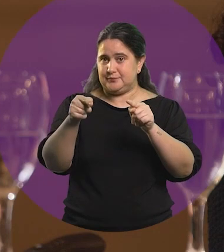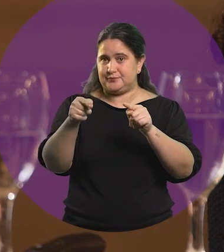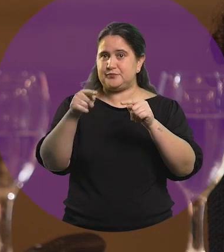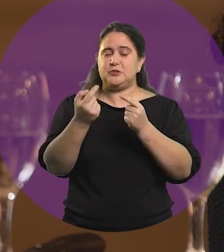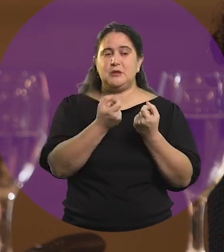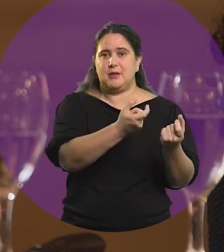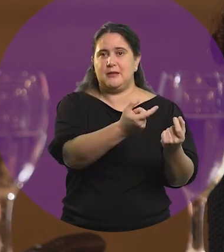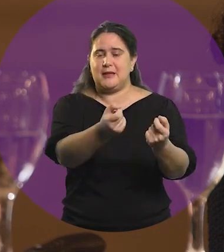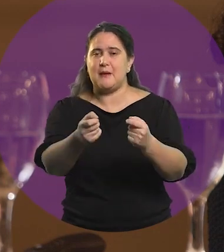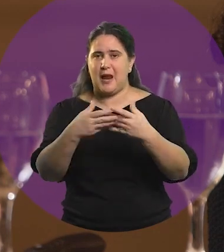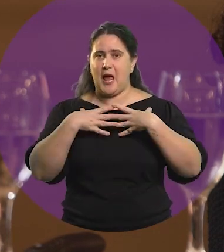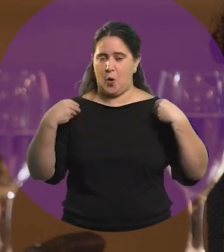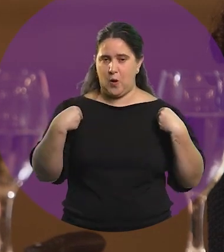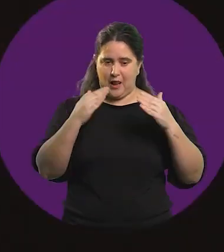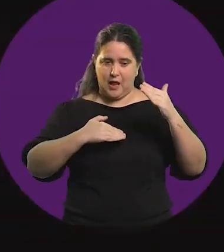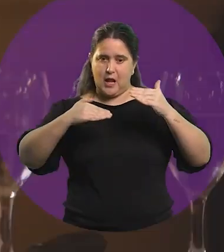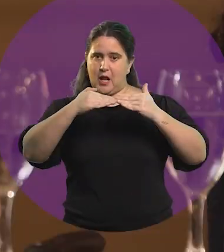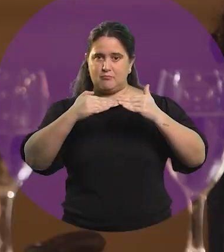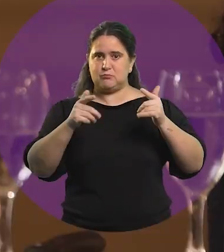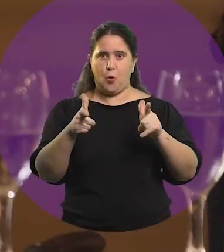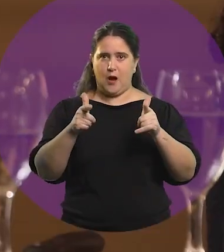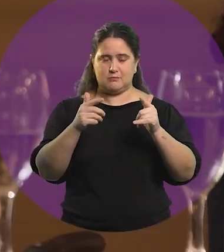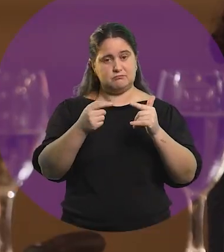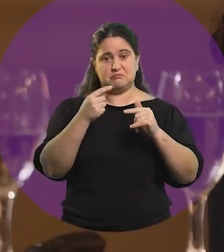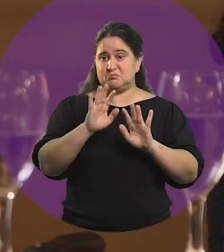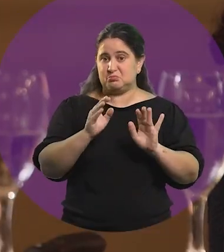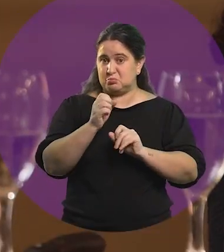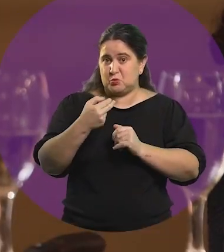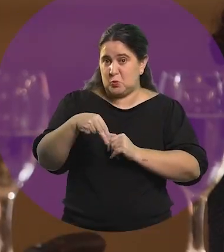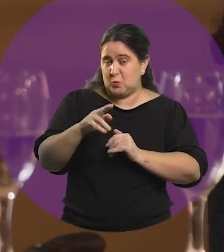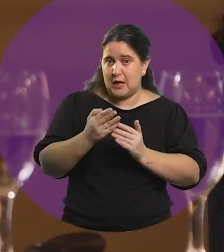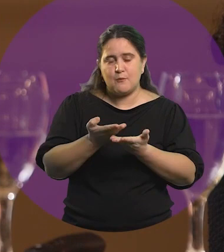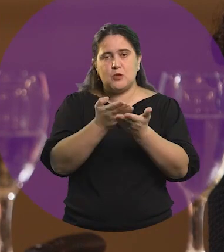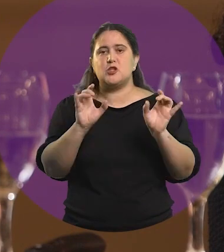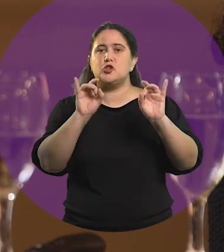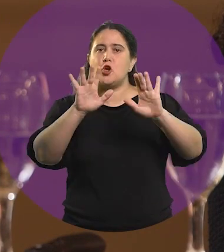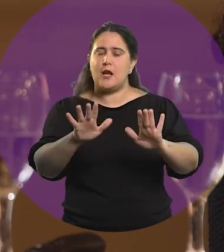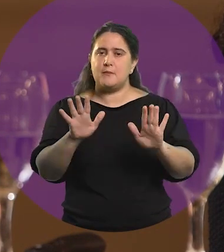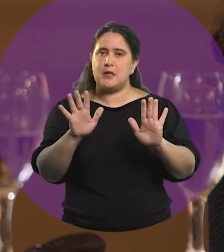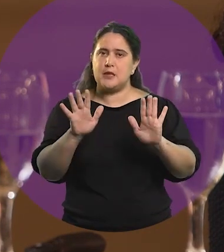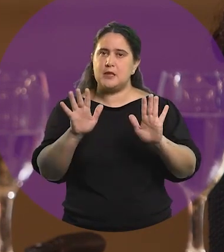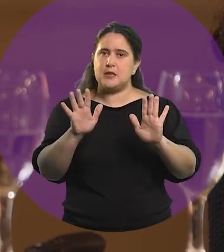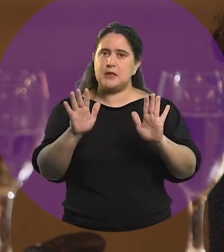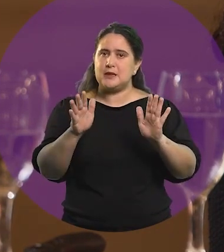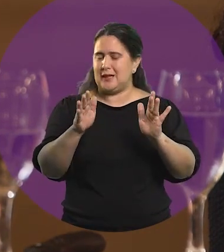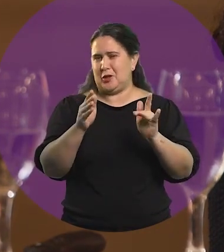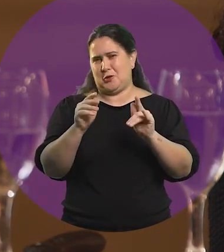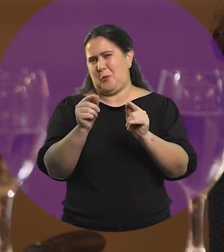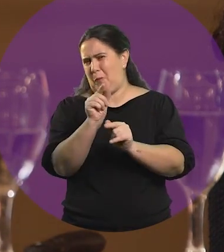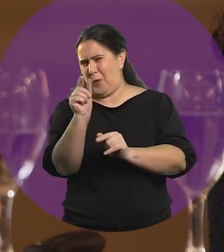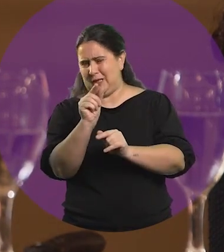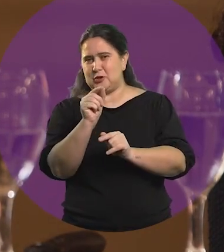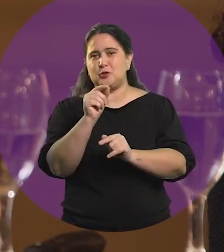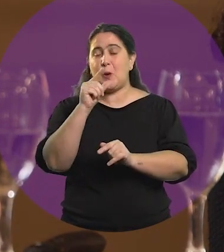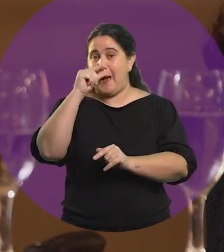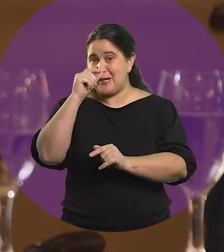por ejemplo, la entrega de dispositivos a primaria, brecha de género, no hay para ninguno de los años. Acá solamente estamos mostrando este pantallazo que es,